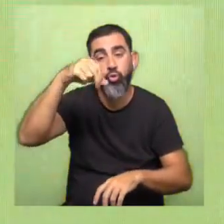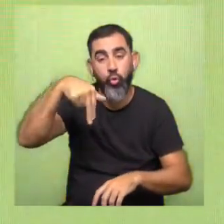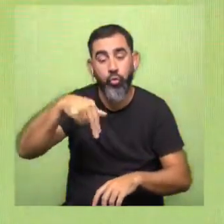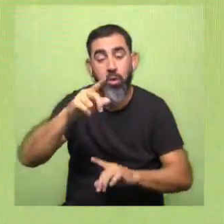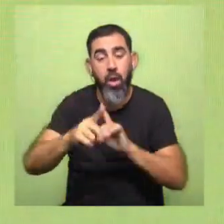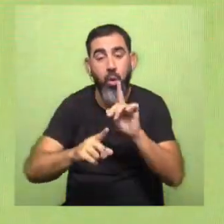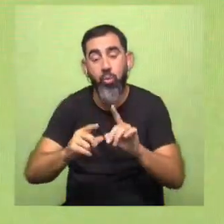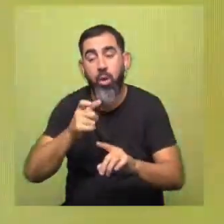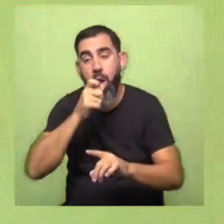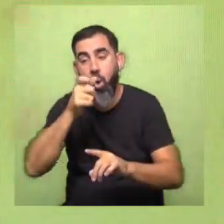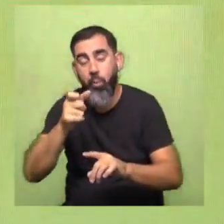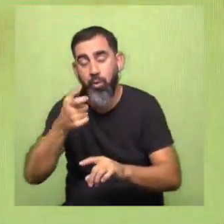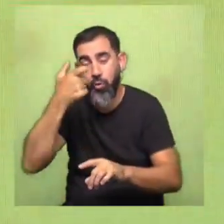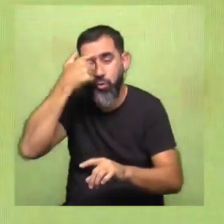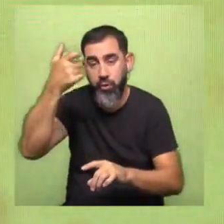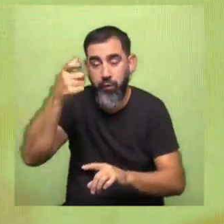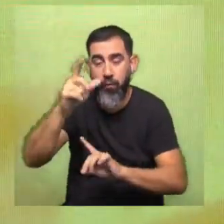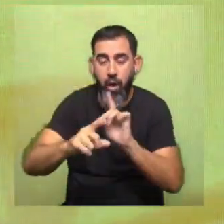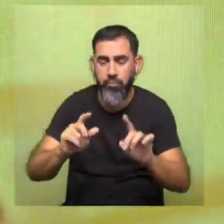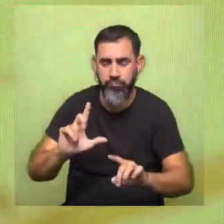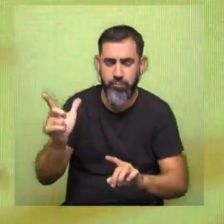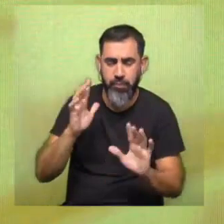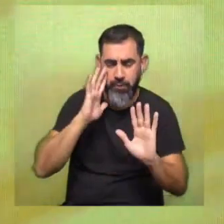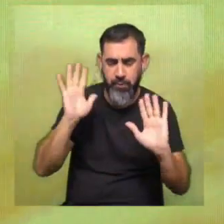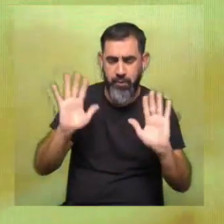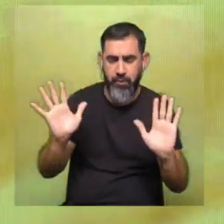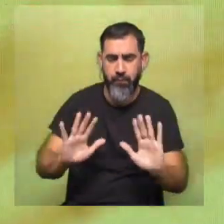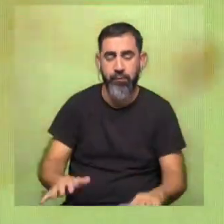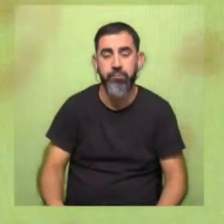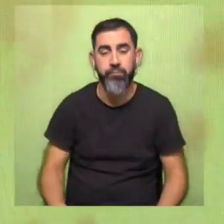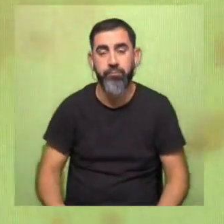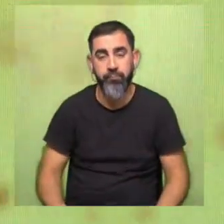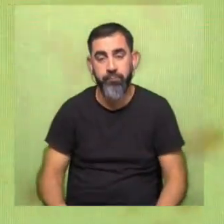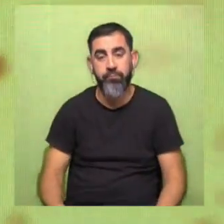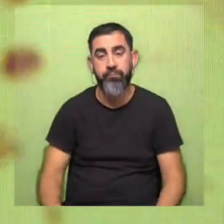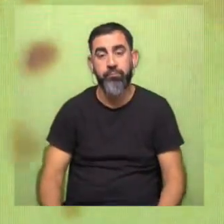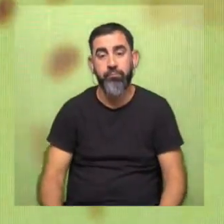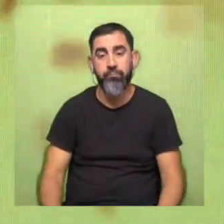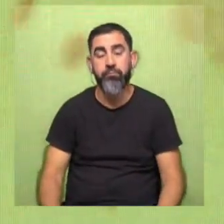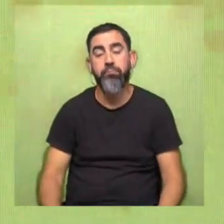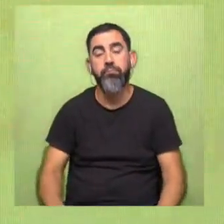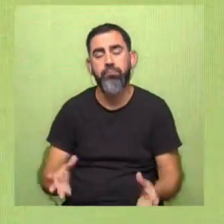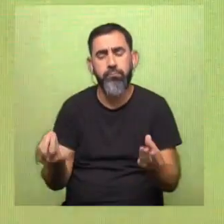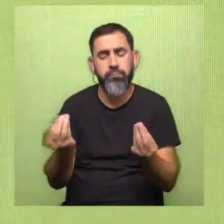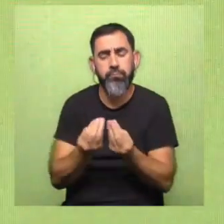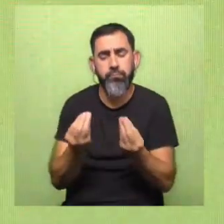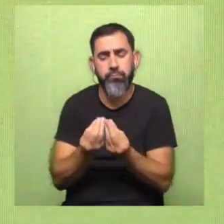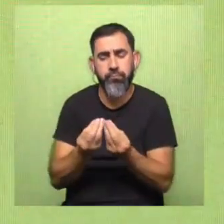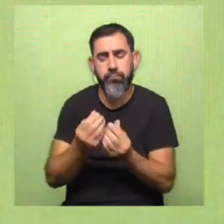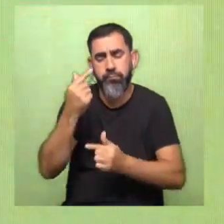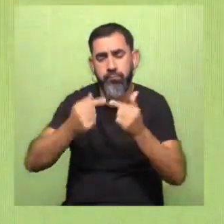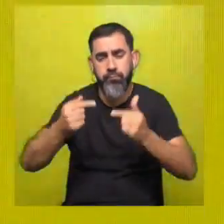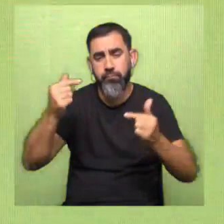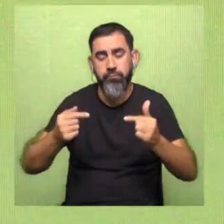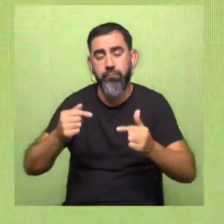algún caso tienen fundamento científico, en otros no tienen absolutamente ningún asidero, y por otro lado hay un montón de apariciones que tienen que